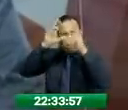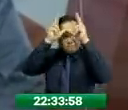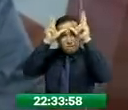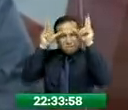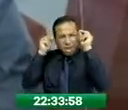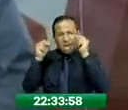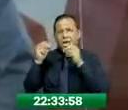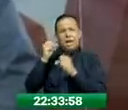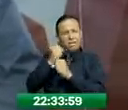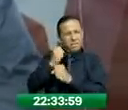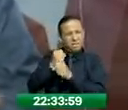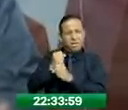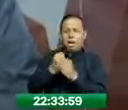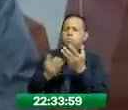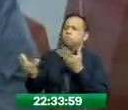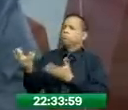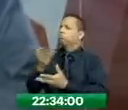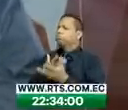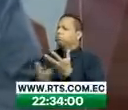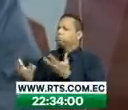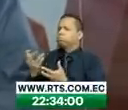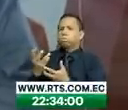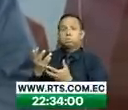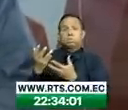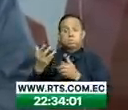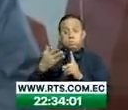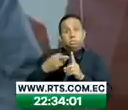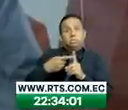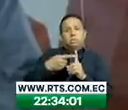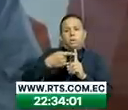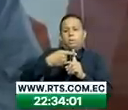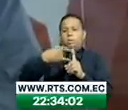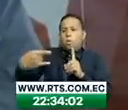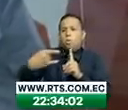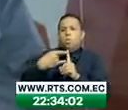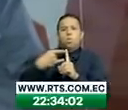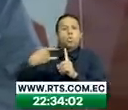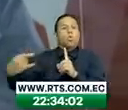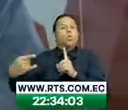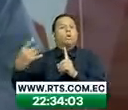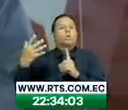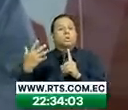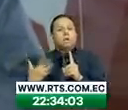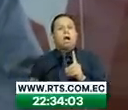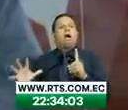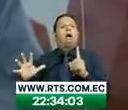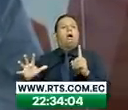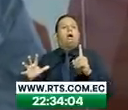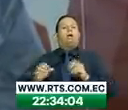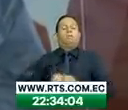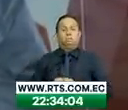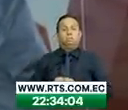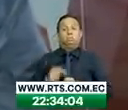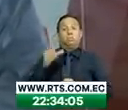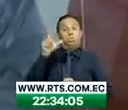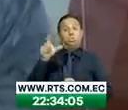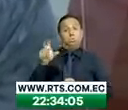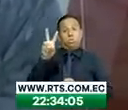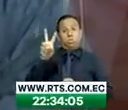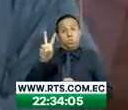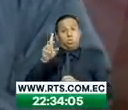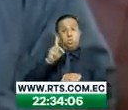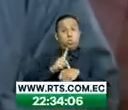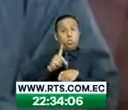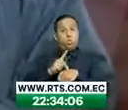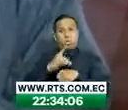camilleros y demás pero la situación ha despertado y ha apuntado principalmente en dos galenos los cuales han dado también